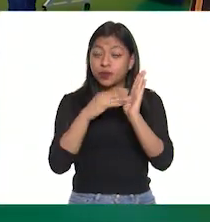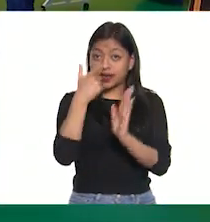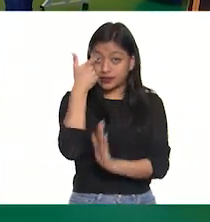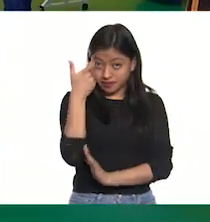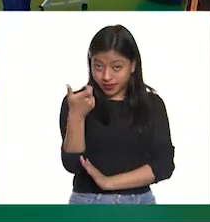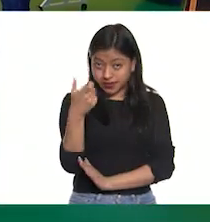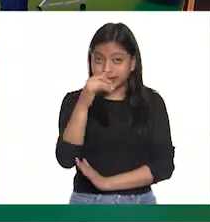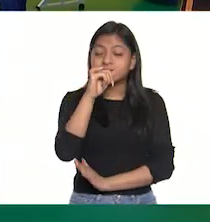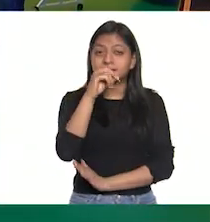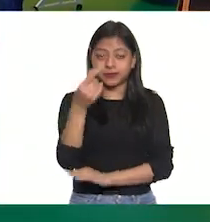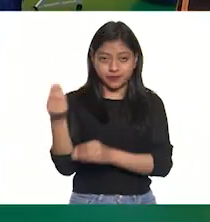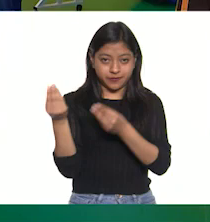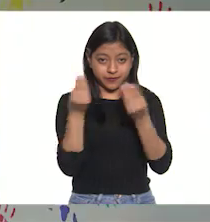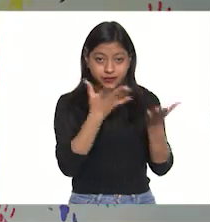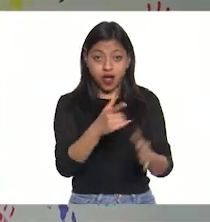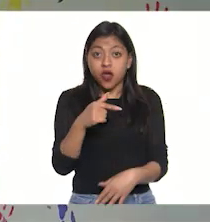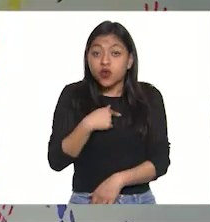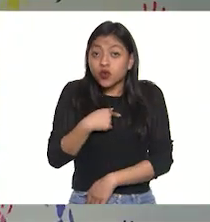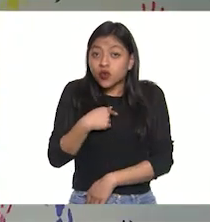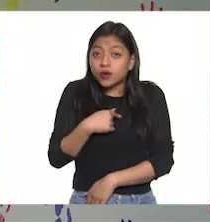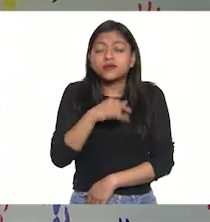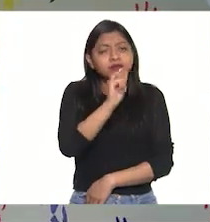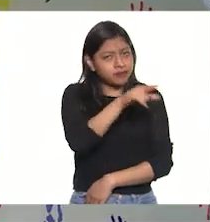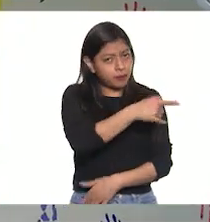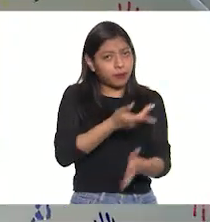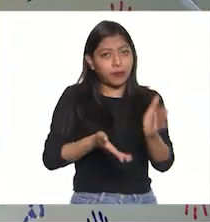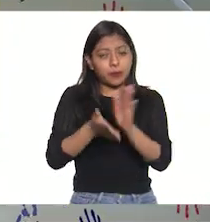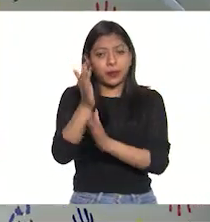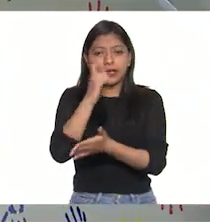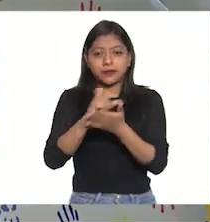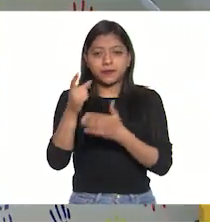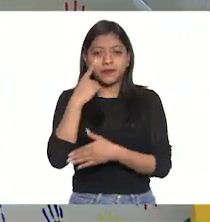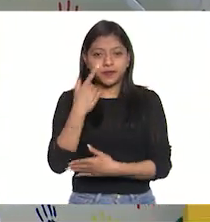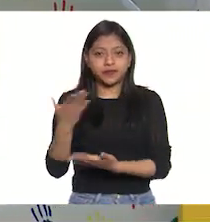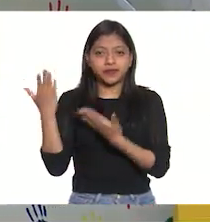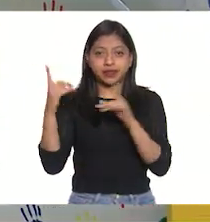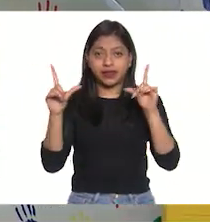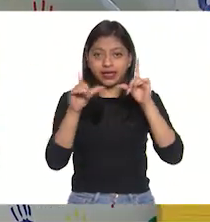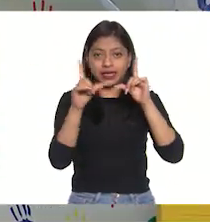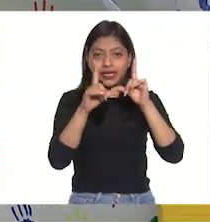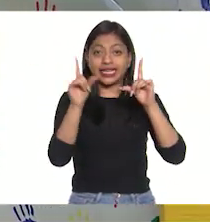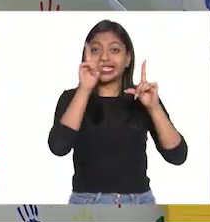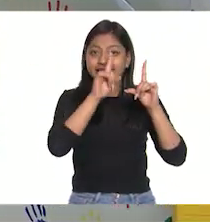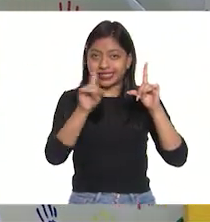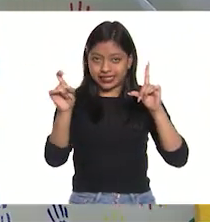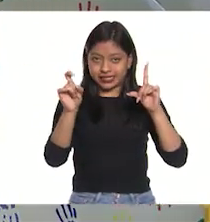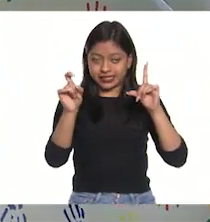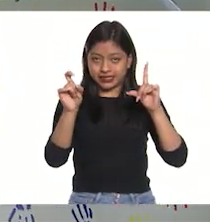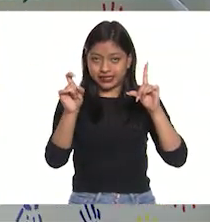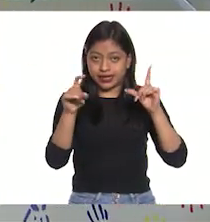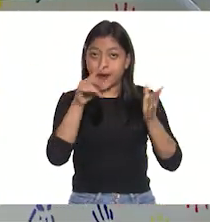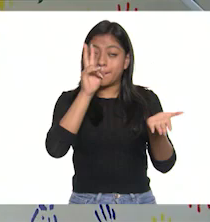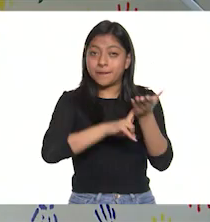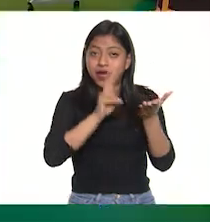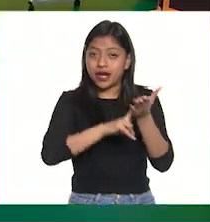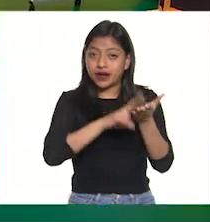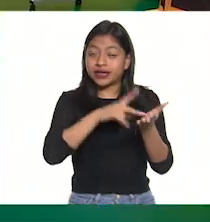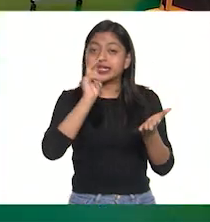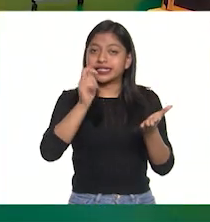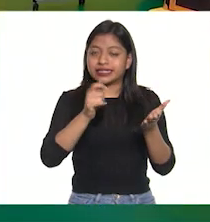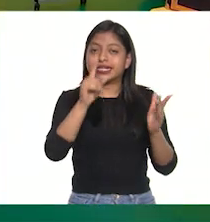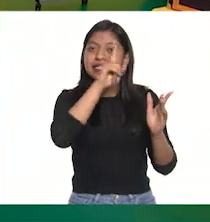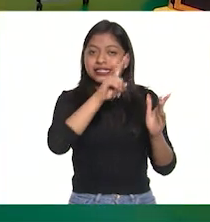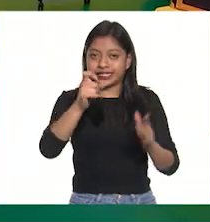pesotes? Sí, para que te vayas de compras. Te voy a dar, fíjate, estos son billetes de 100. Sí. Te doy 100.